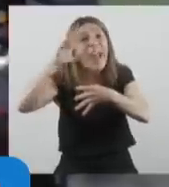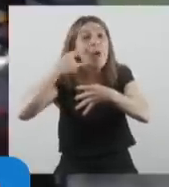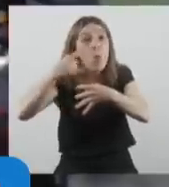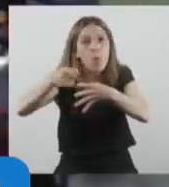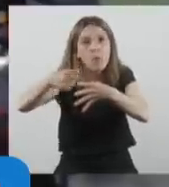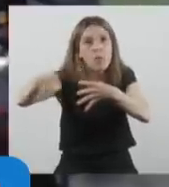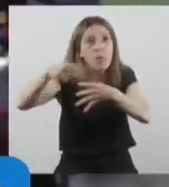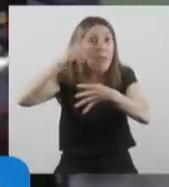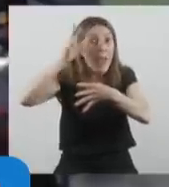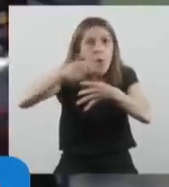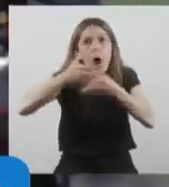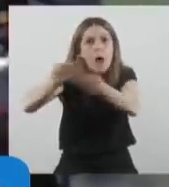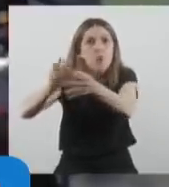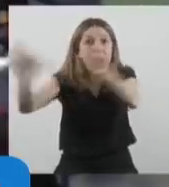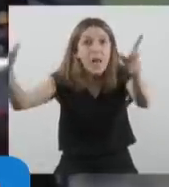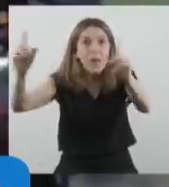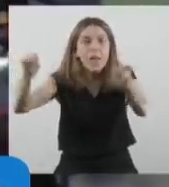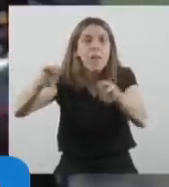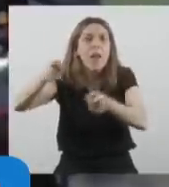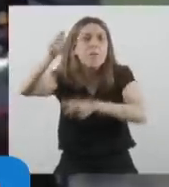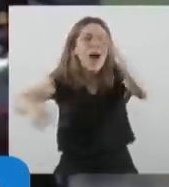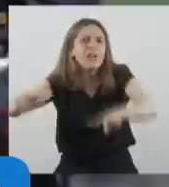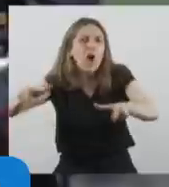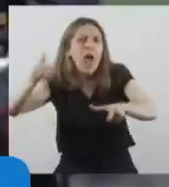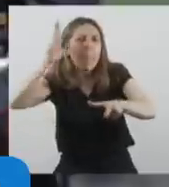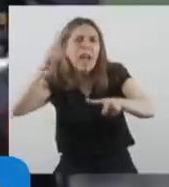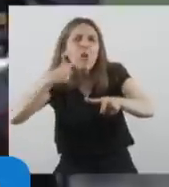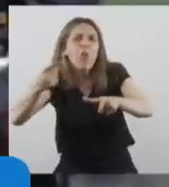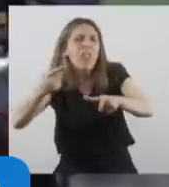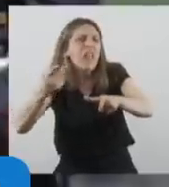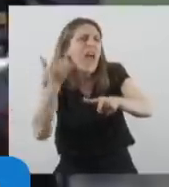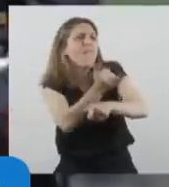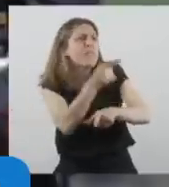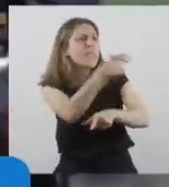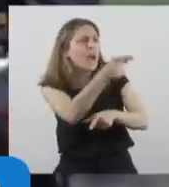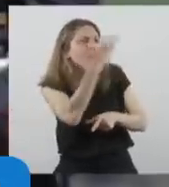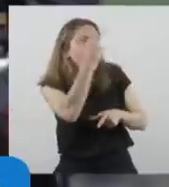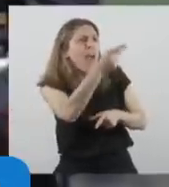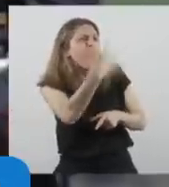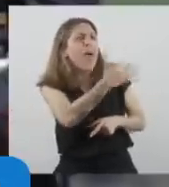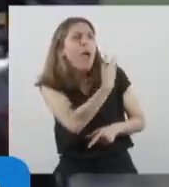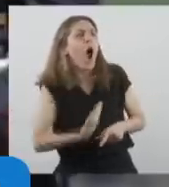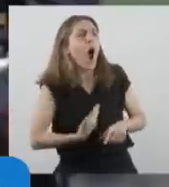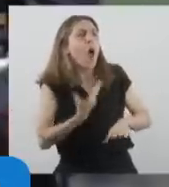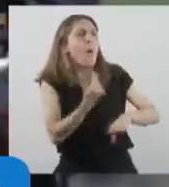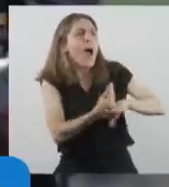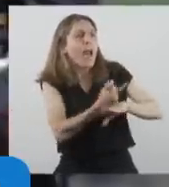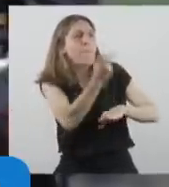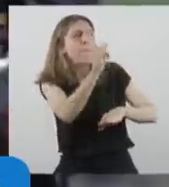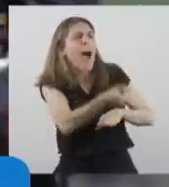perú y cuando vinieron los peruanos y le dijeron usted debe gobernar nos él dijo no